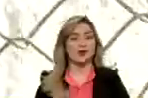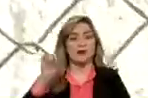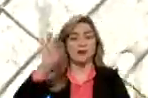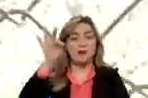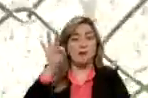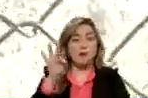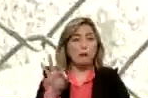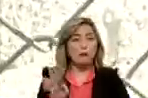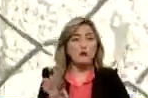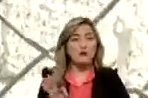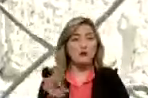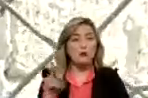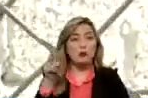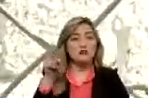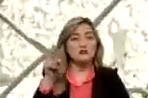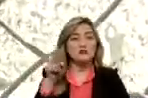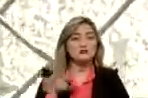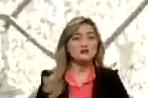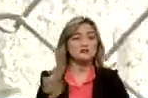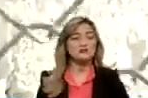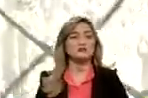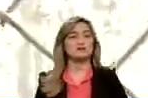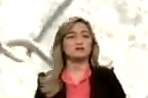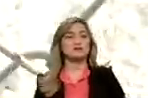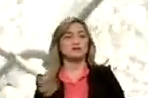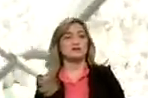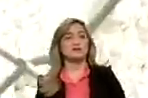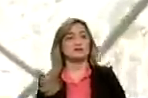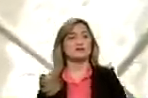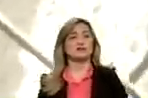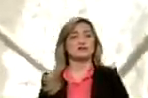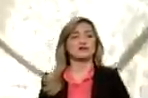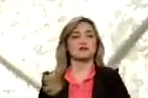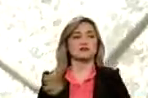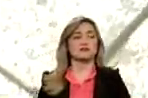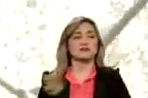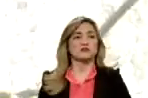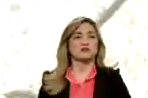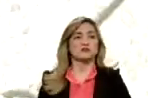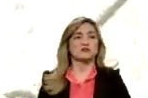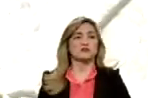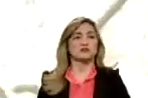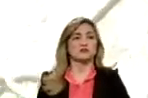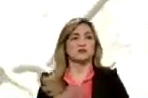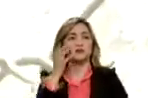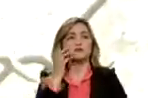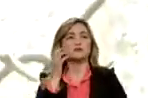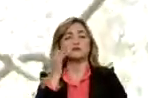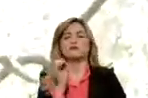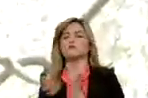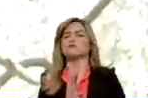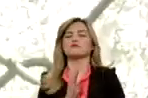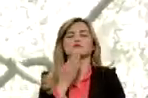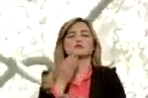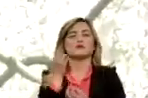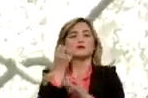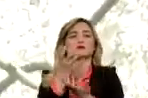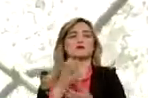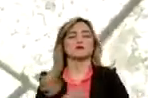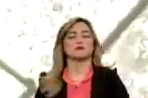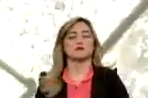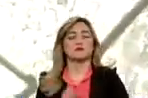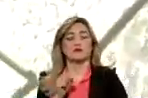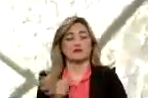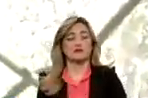inmediatamente. Así es como pasan. Raquel, cuéntenos un poco su experiencia aquí en el barrio. Que llevamos ya